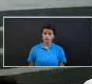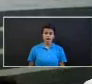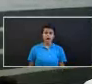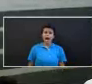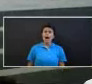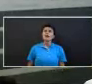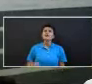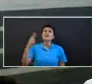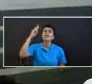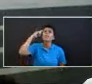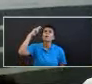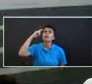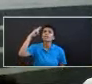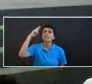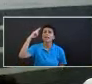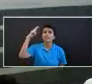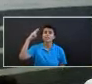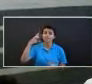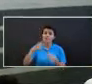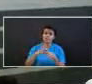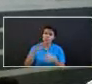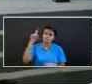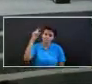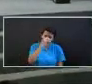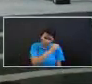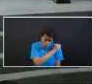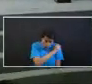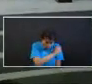Acuérdate en tu misericordia.